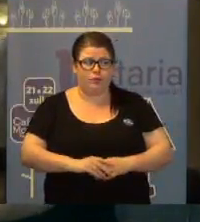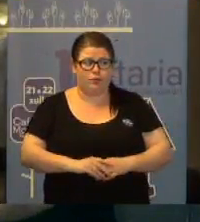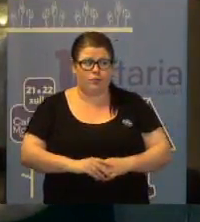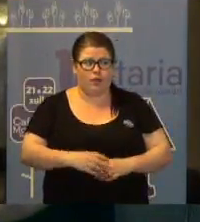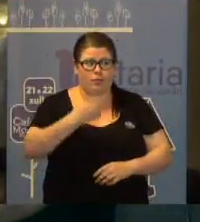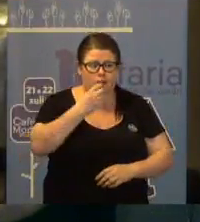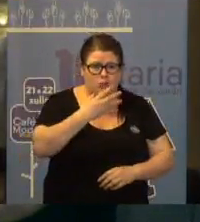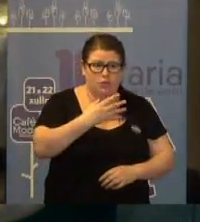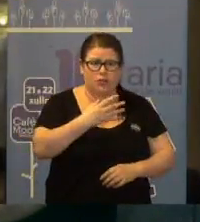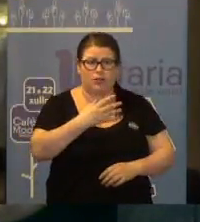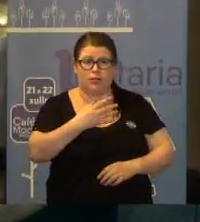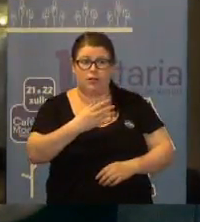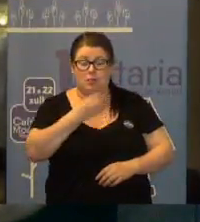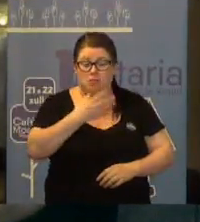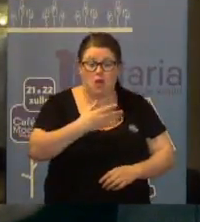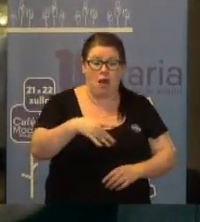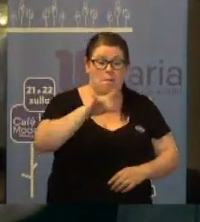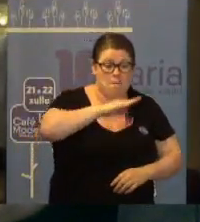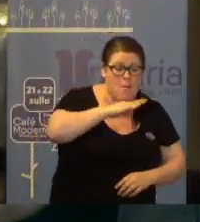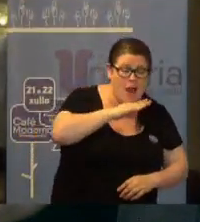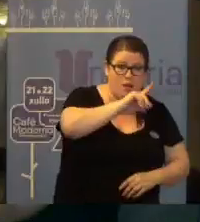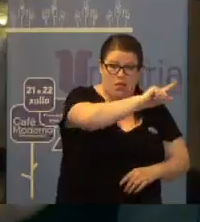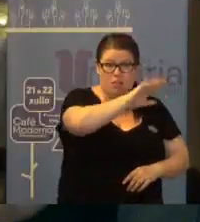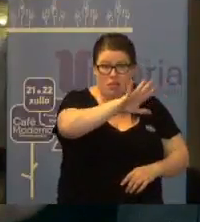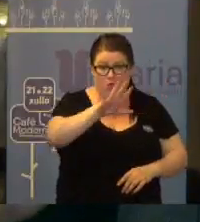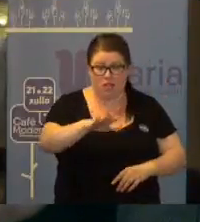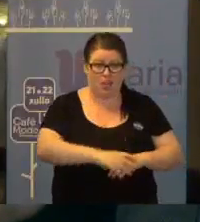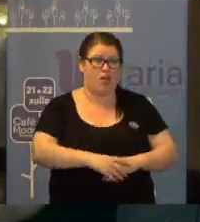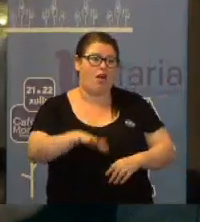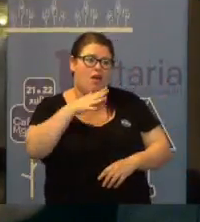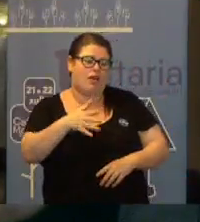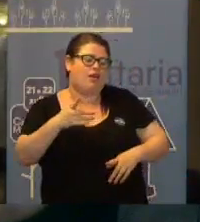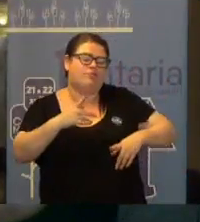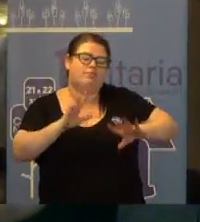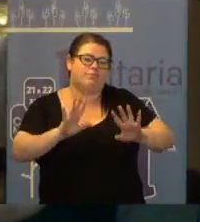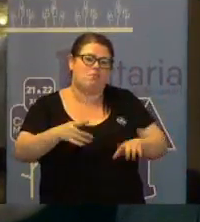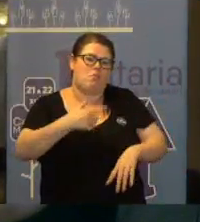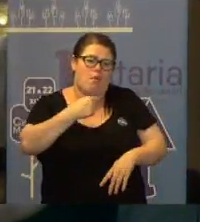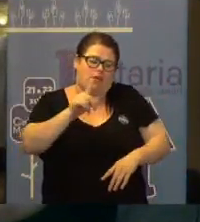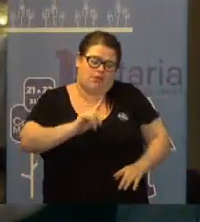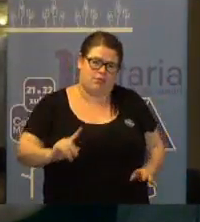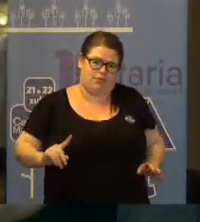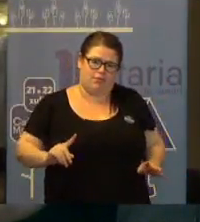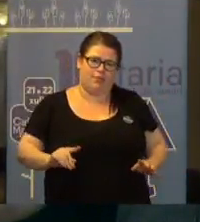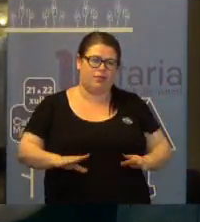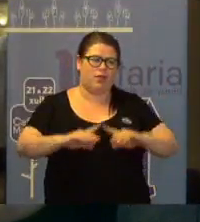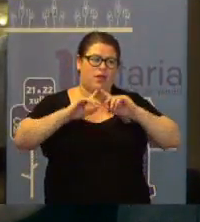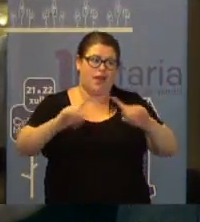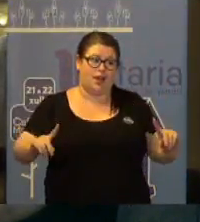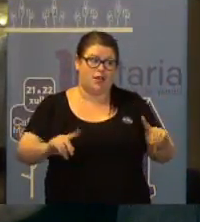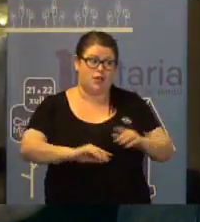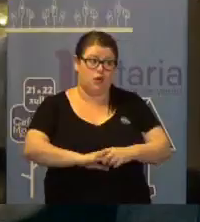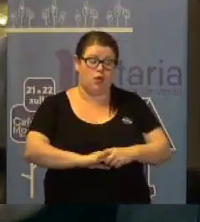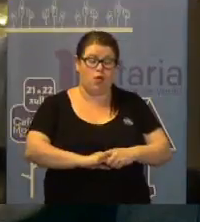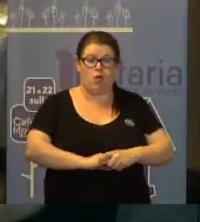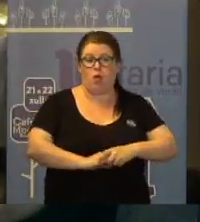del 155 e ahora é el gobierno de Pedro Sánchez cojonudo. Bueno, cuidado coas caricaturas, pero en todo caso, é verdad que o